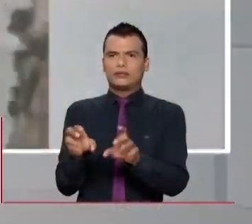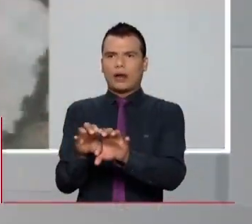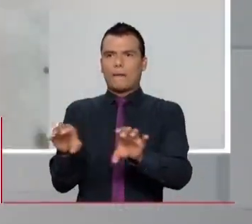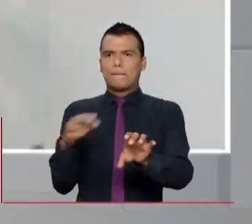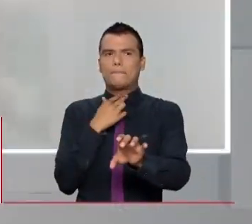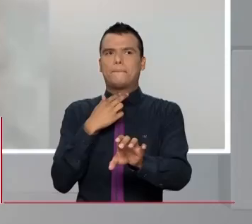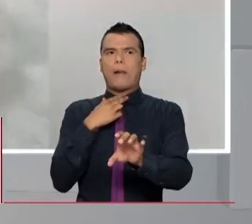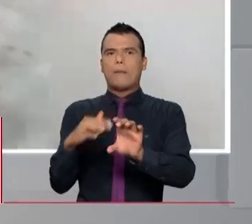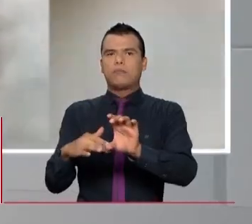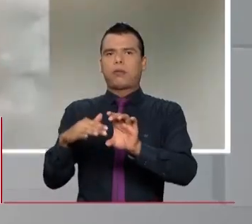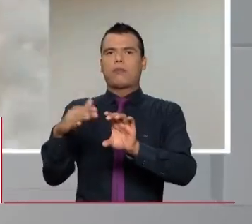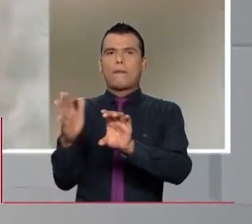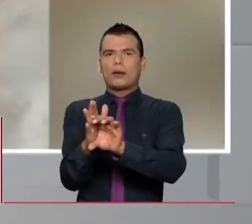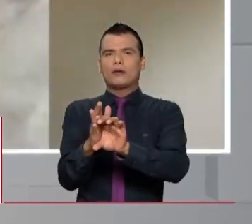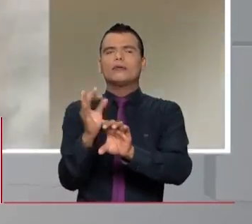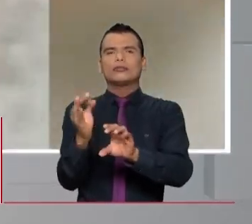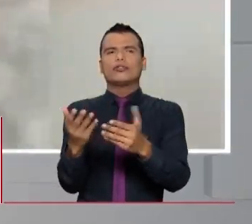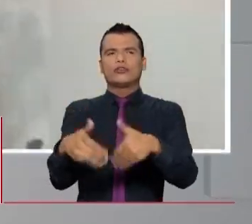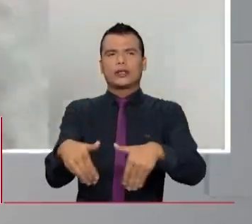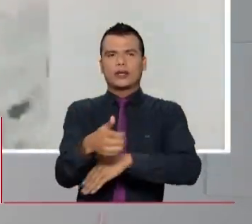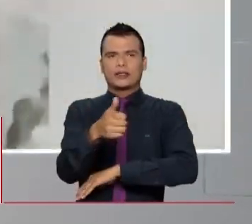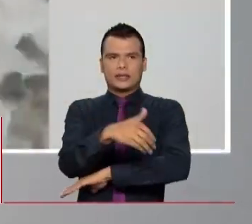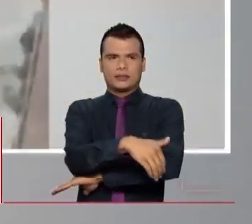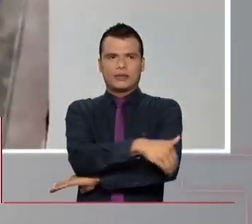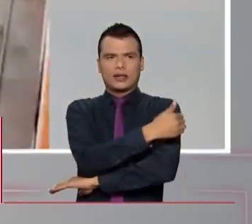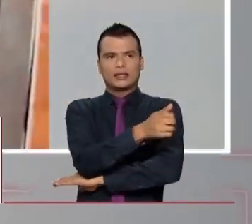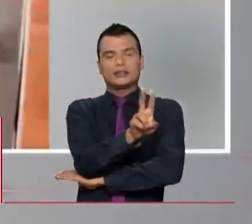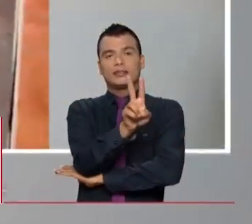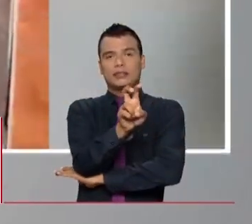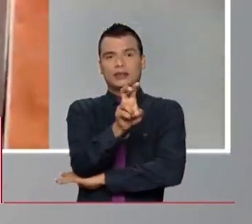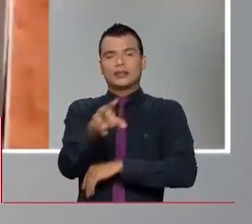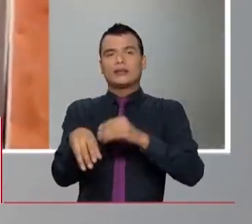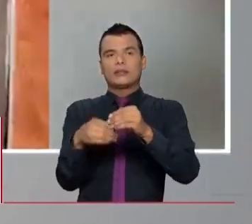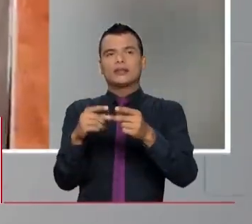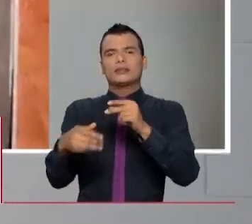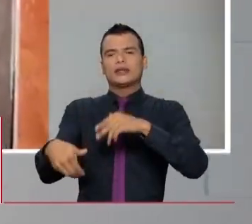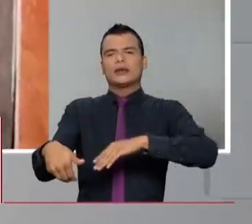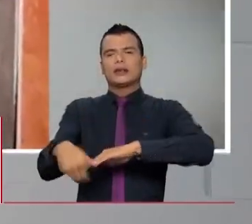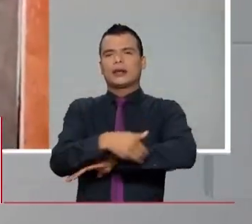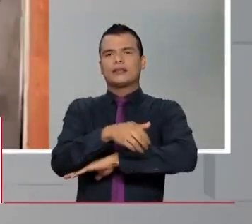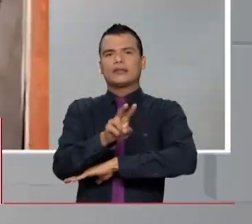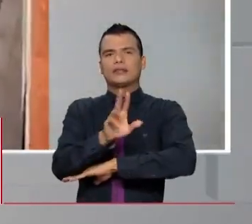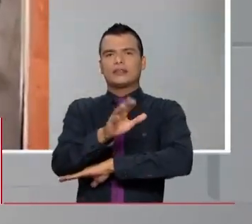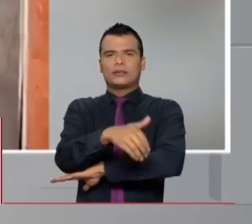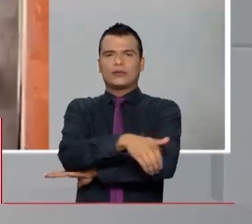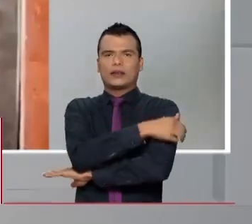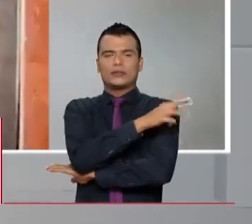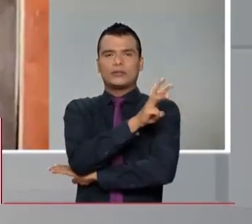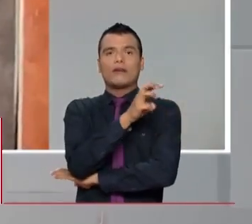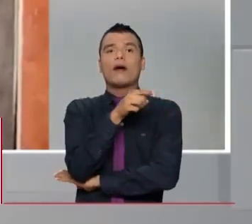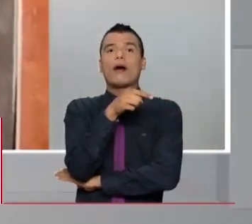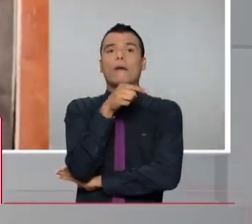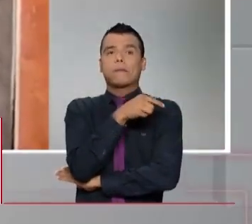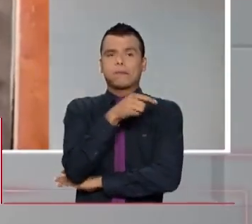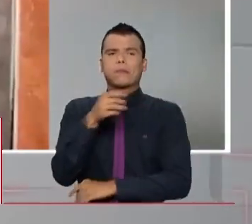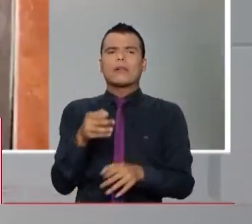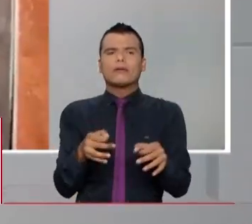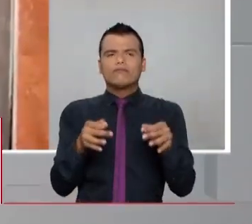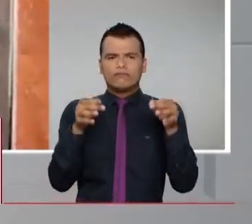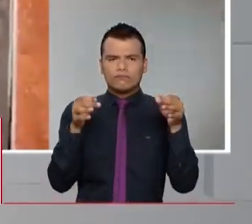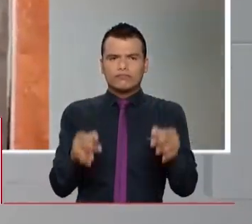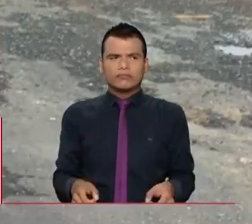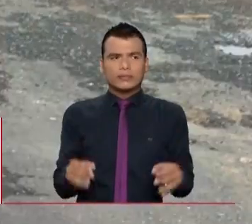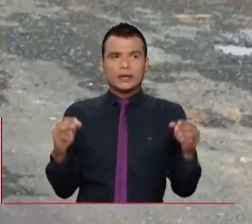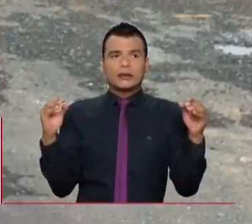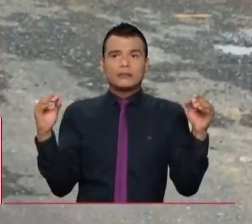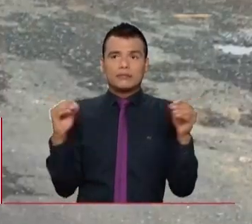Este es el caso de la calle décima con carrera 17 y en la carrera 25 con calle octava. Pero además se da claridad